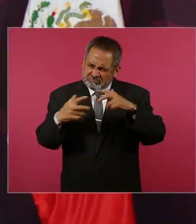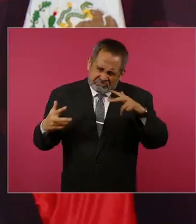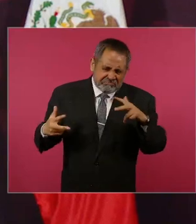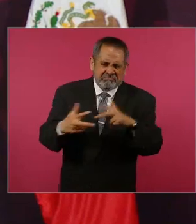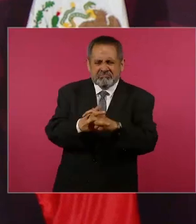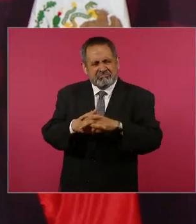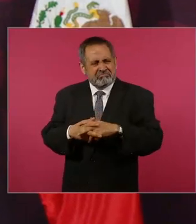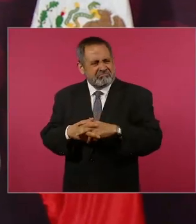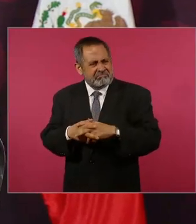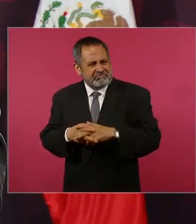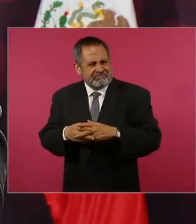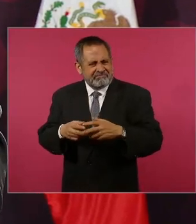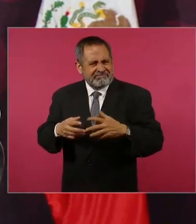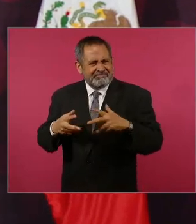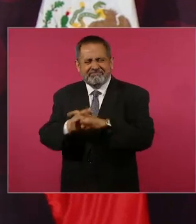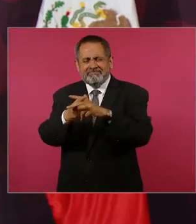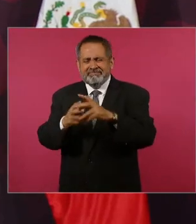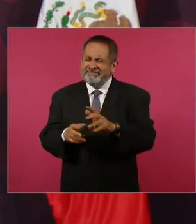No, no, no, no, no.